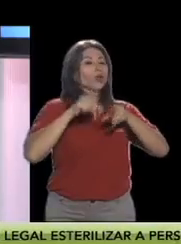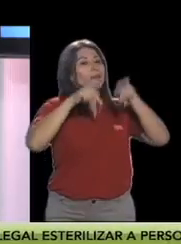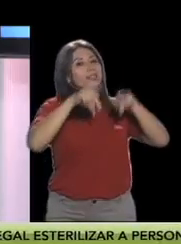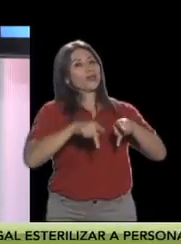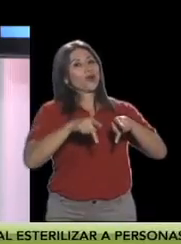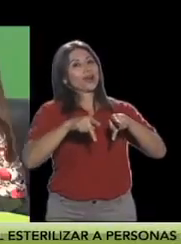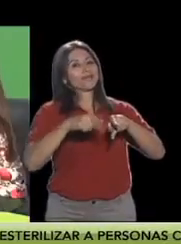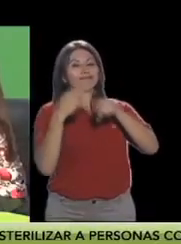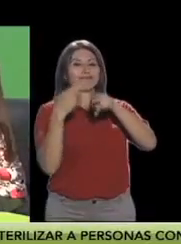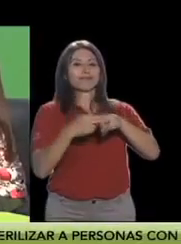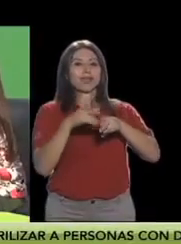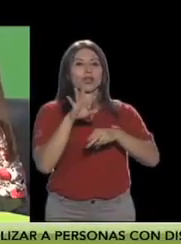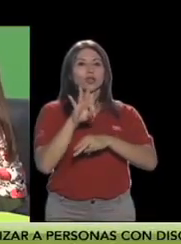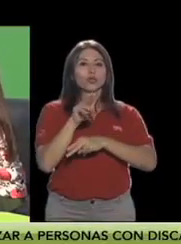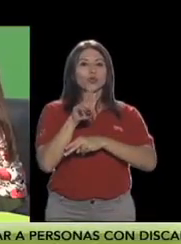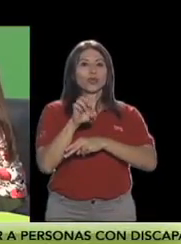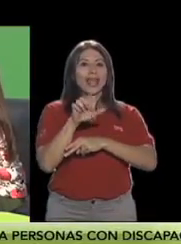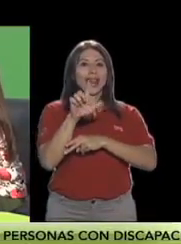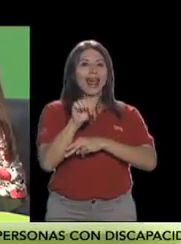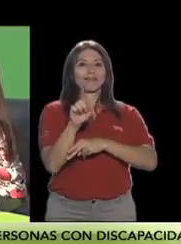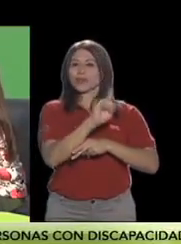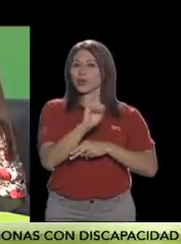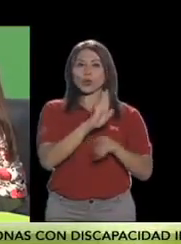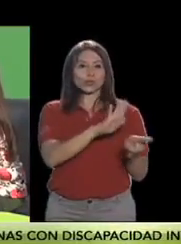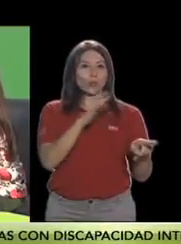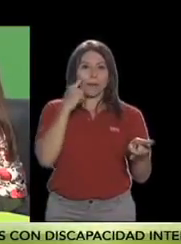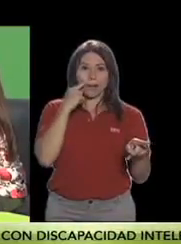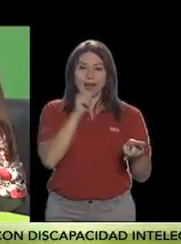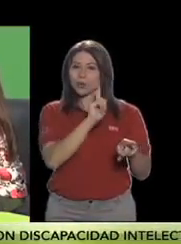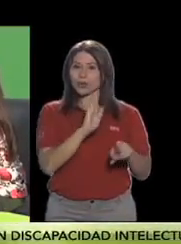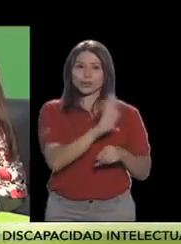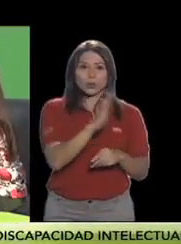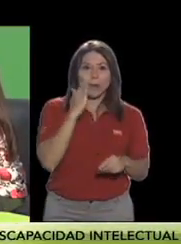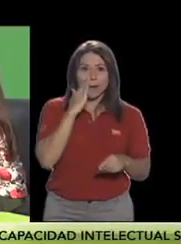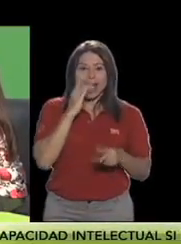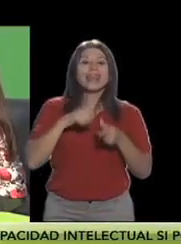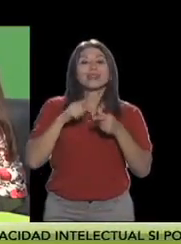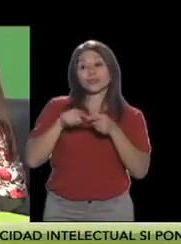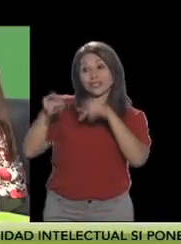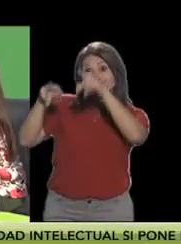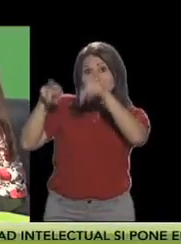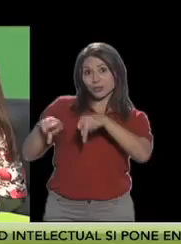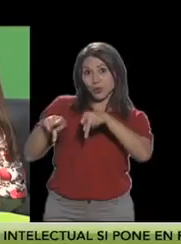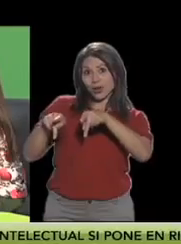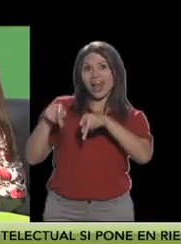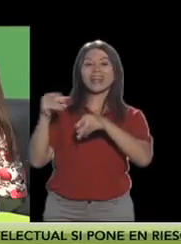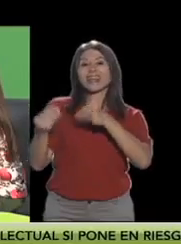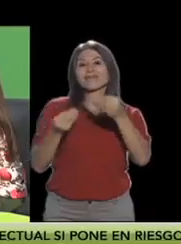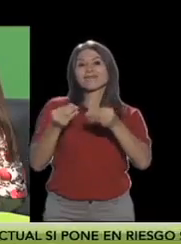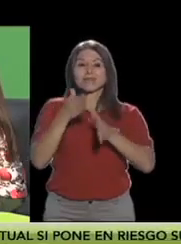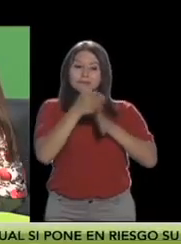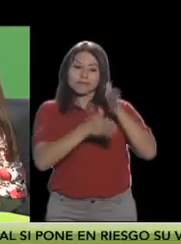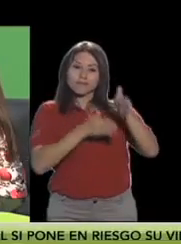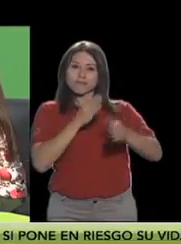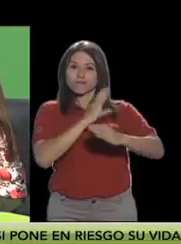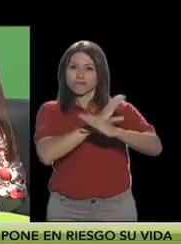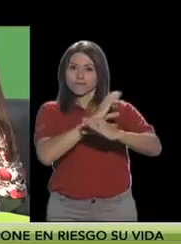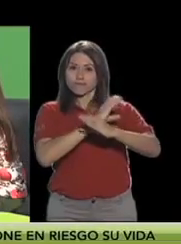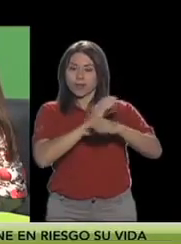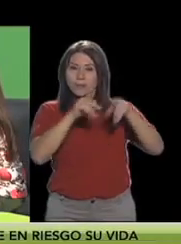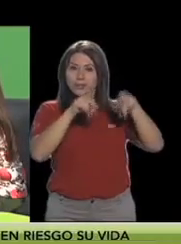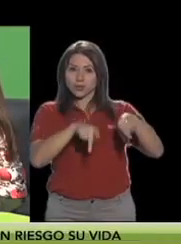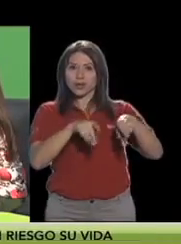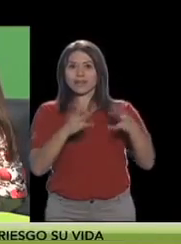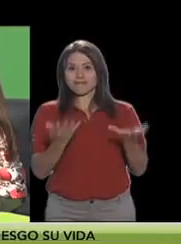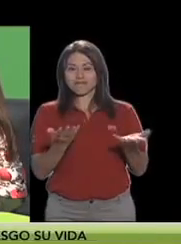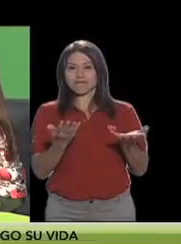no su papá o su mamá, ¿verdad?, que por naturaleza viene siendo quien tiene esa guarda, protección y de la persona menor va a ser su padre o